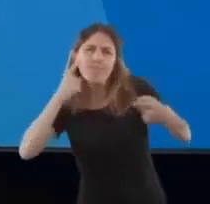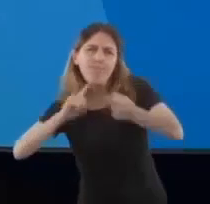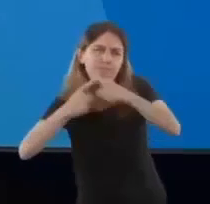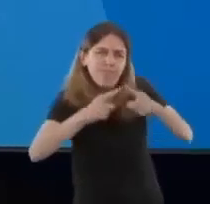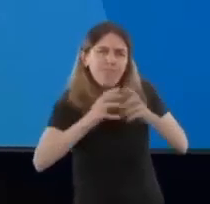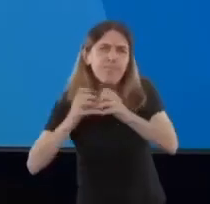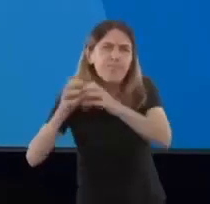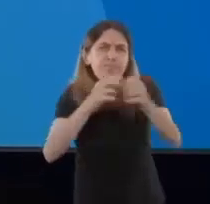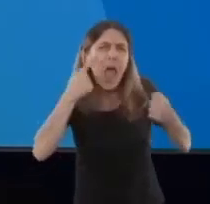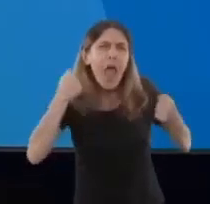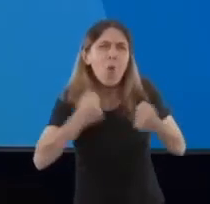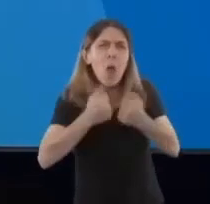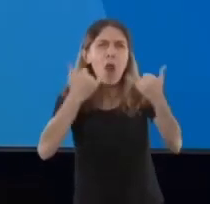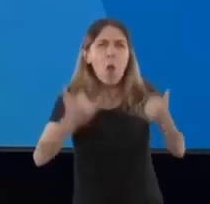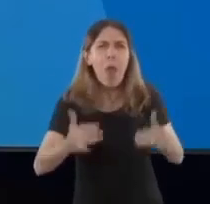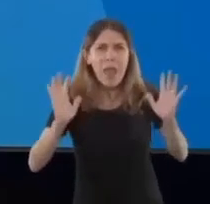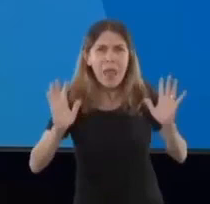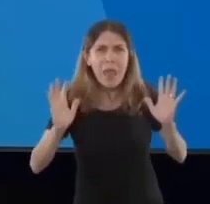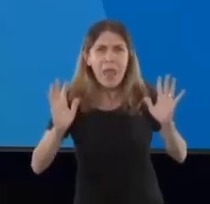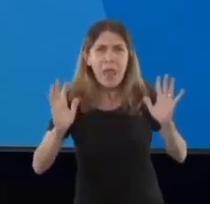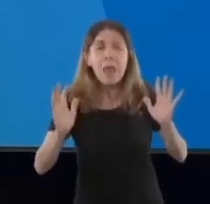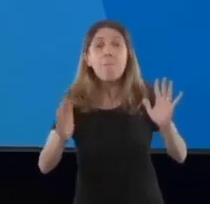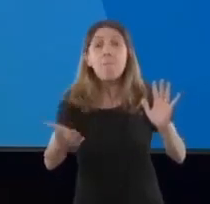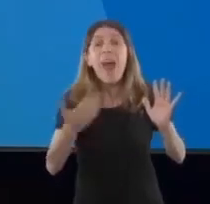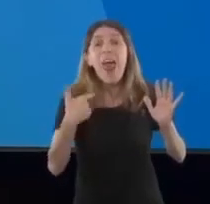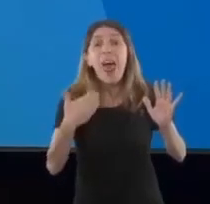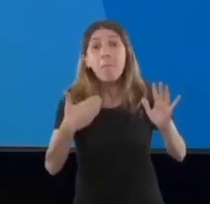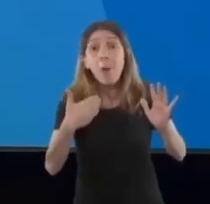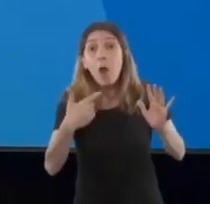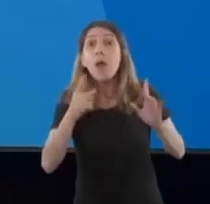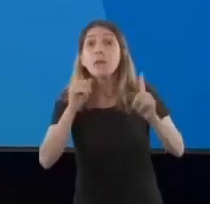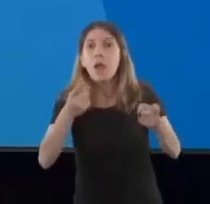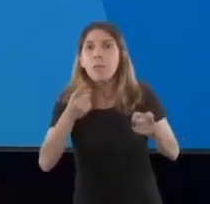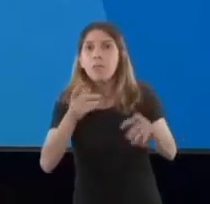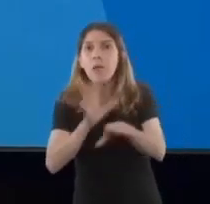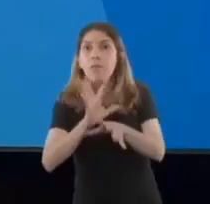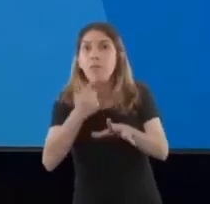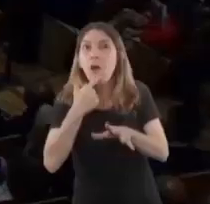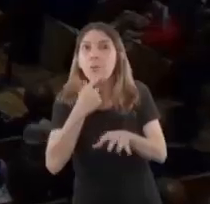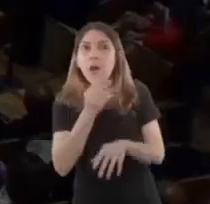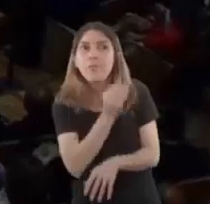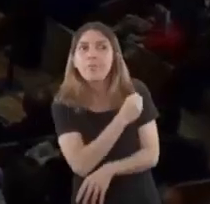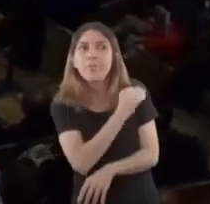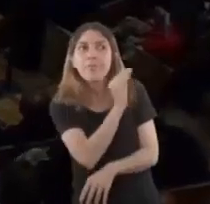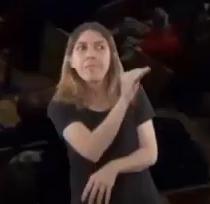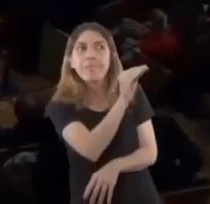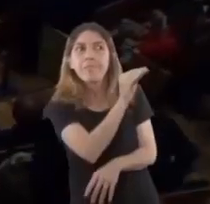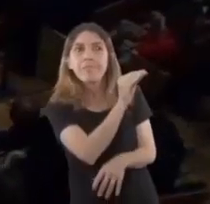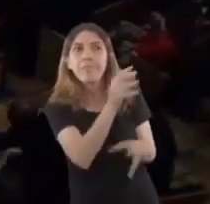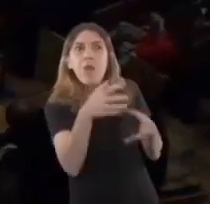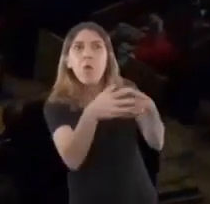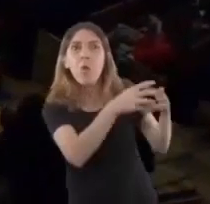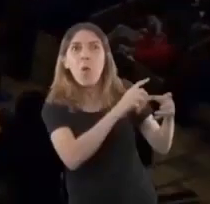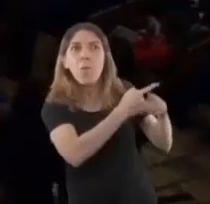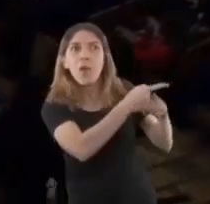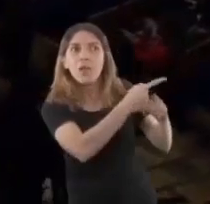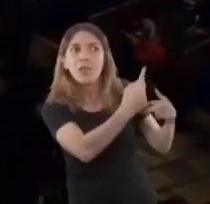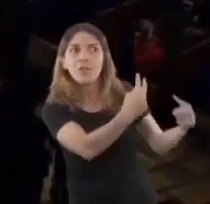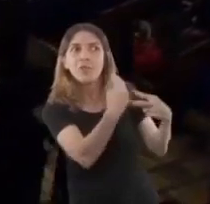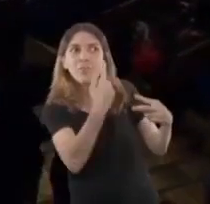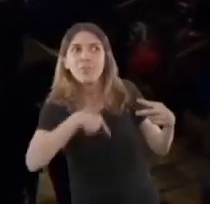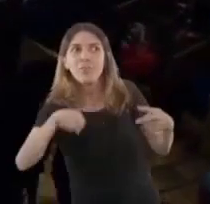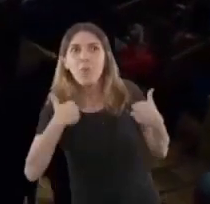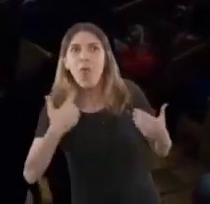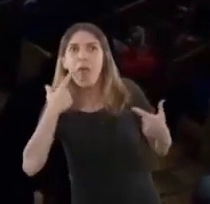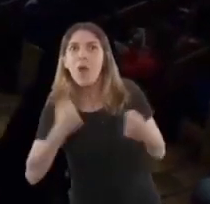llamado a todos los sectores políticos de la argentina este no es un año electoral